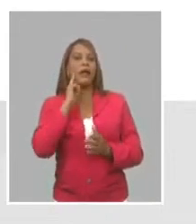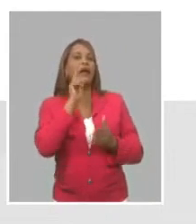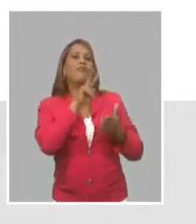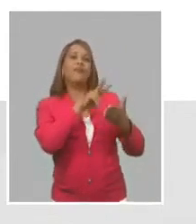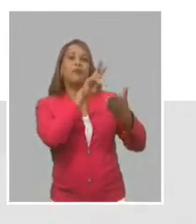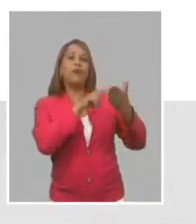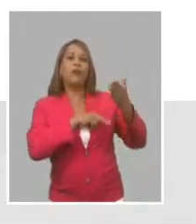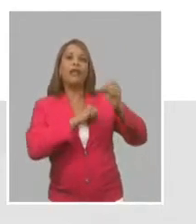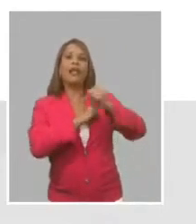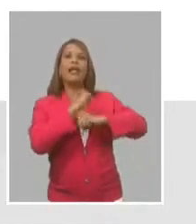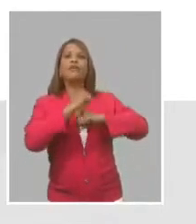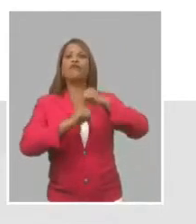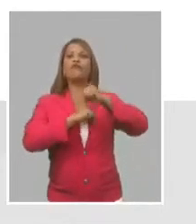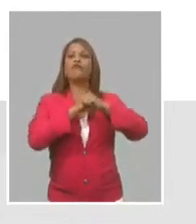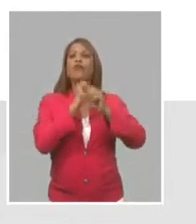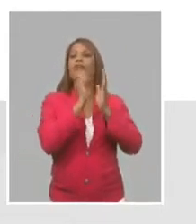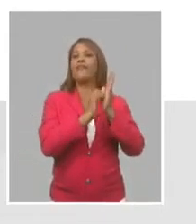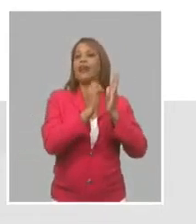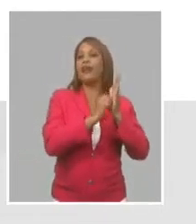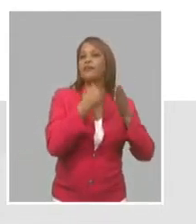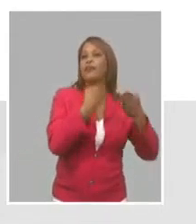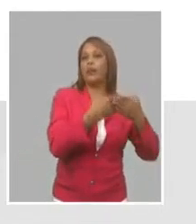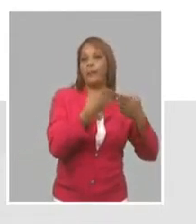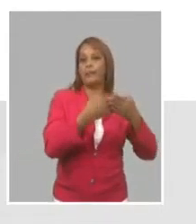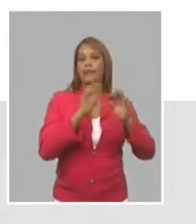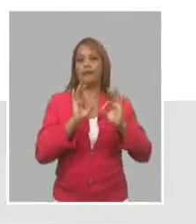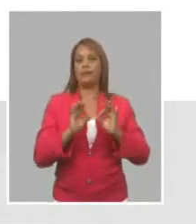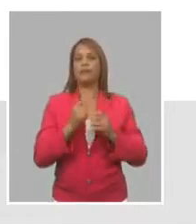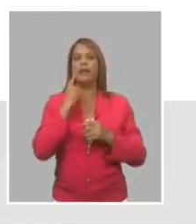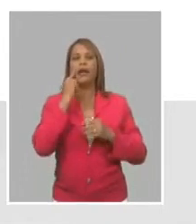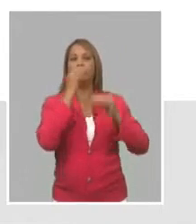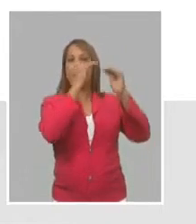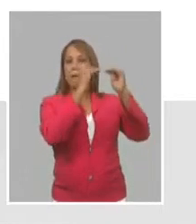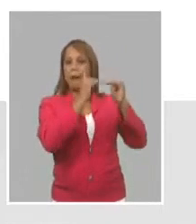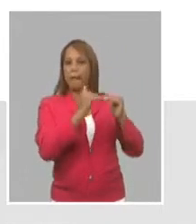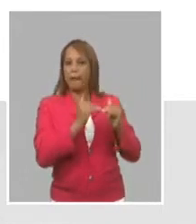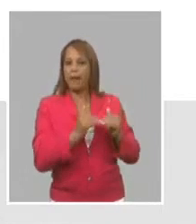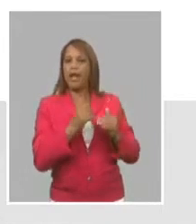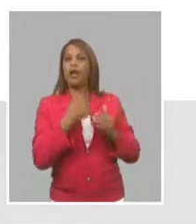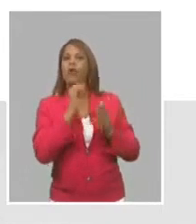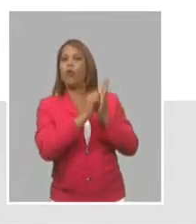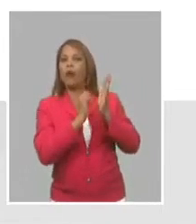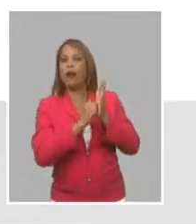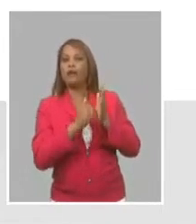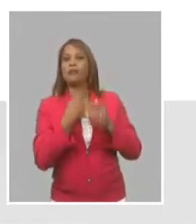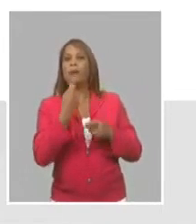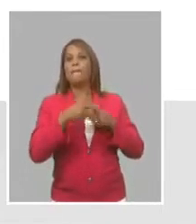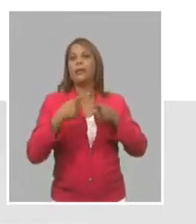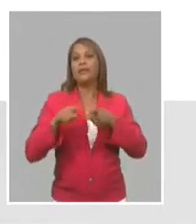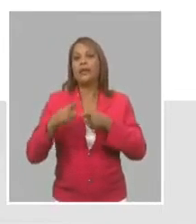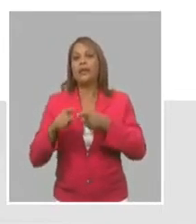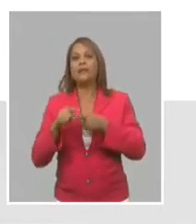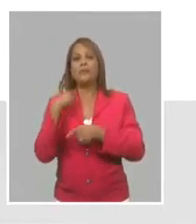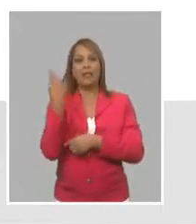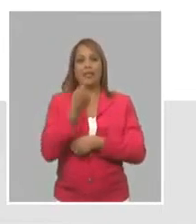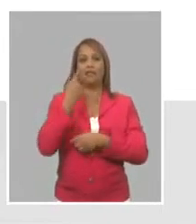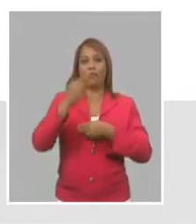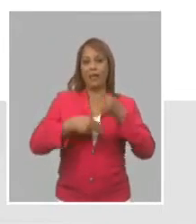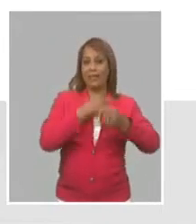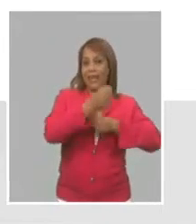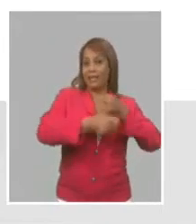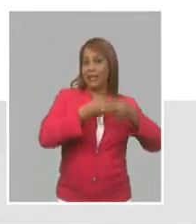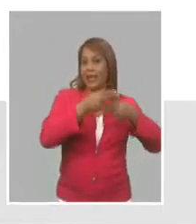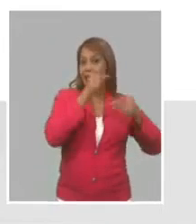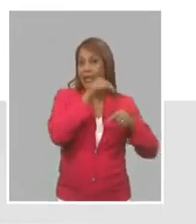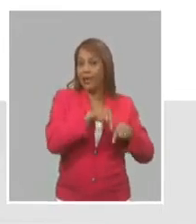la estructura de gastos de esa empresa. Ahí están los gastos de materias primas nacionales, de materias primas importadas.